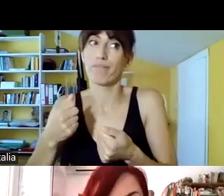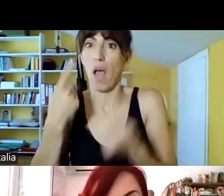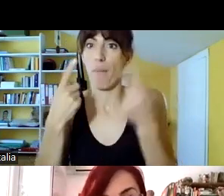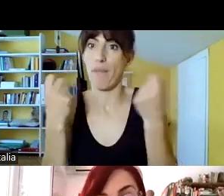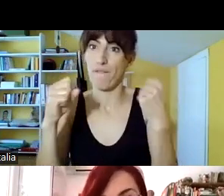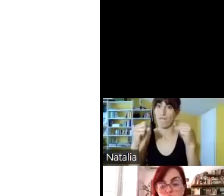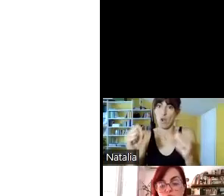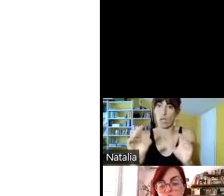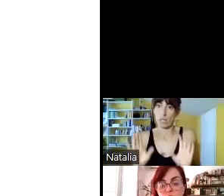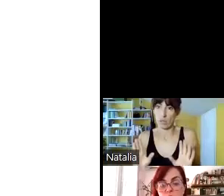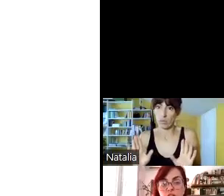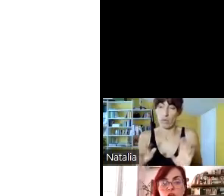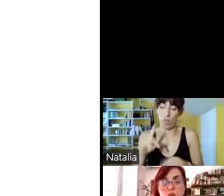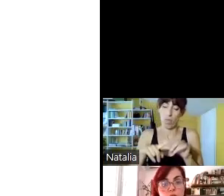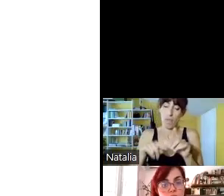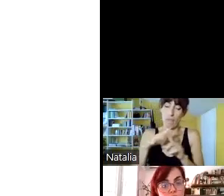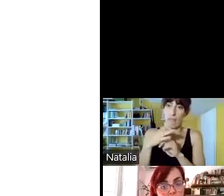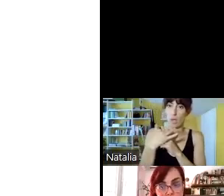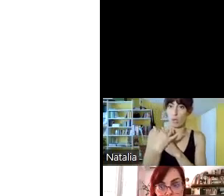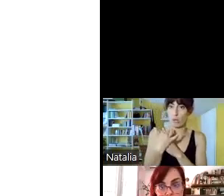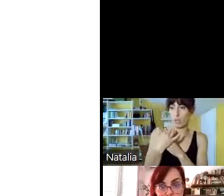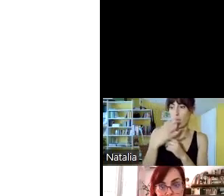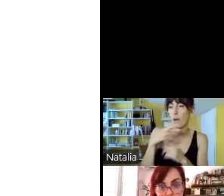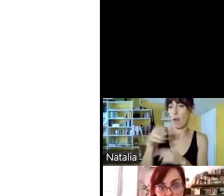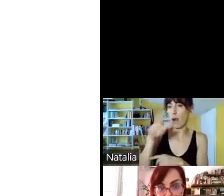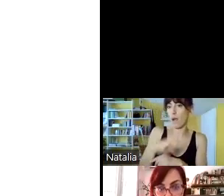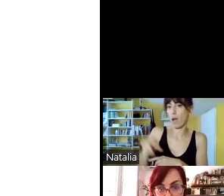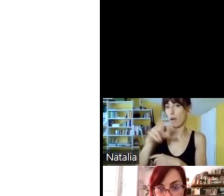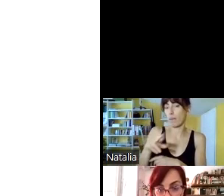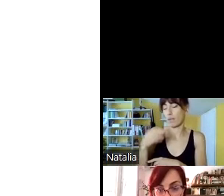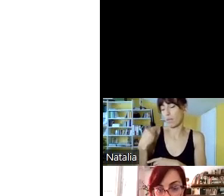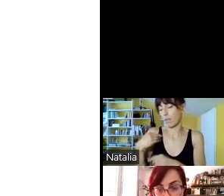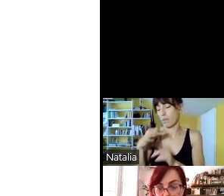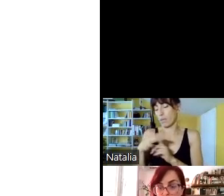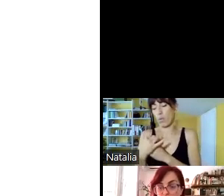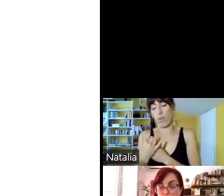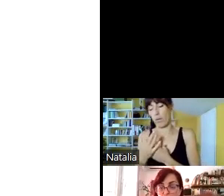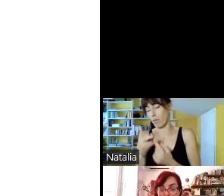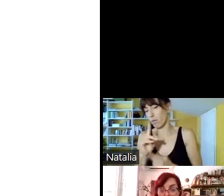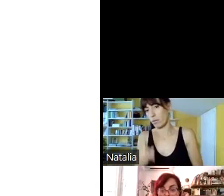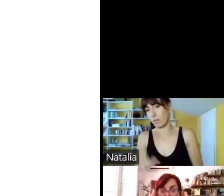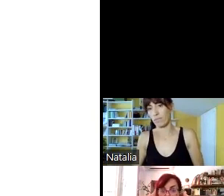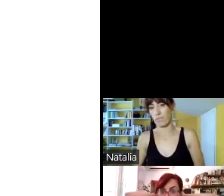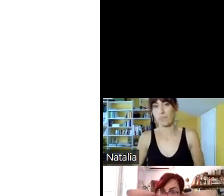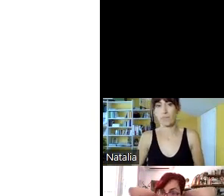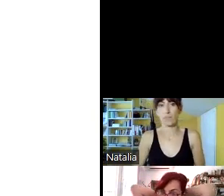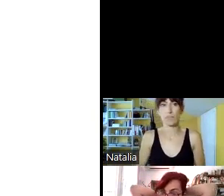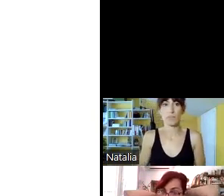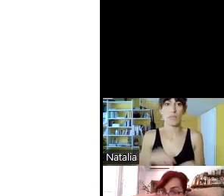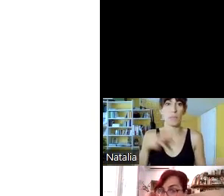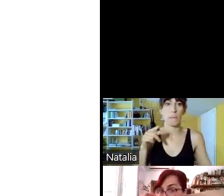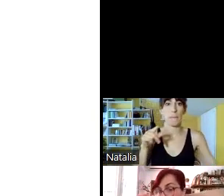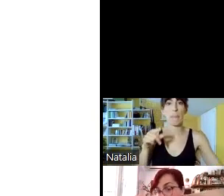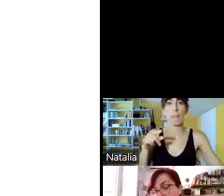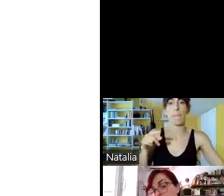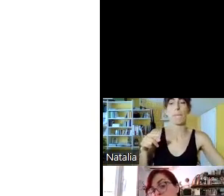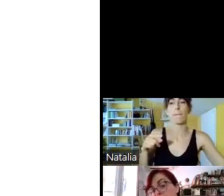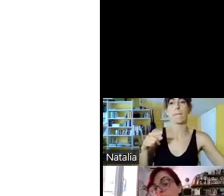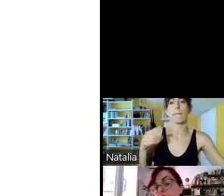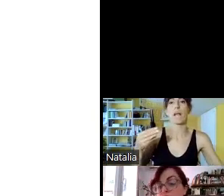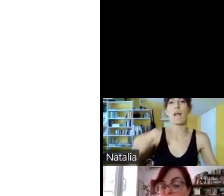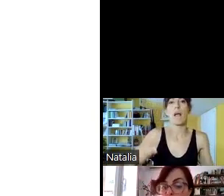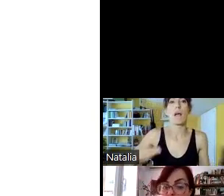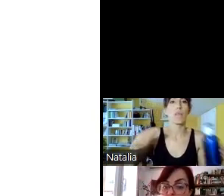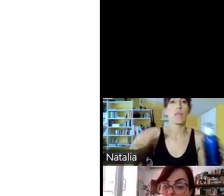muy conscientes del contexto para no reproducir estas situaciones de violencia. Esto que os pongo aquí es un no hacer en